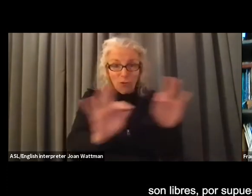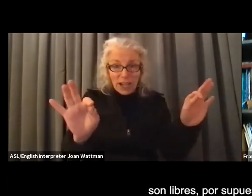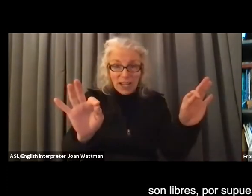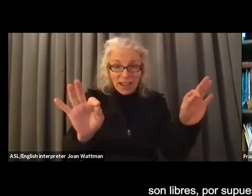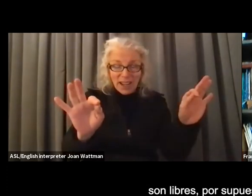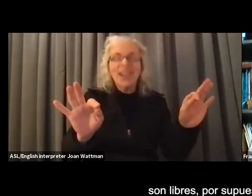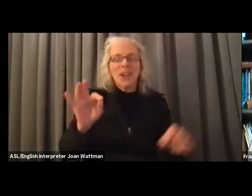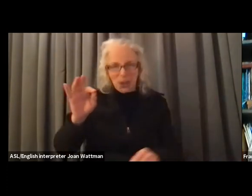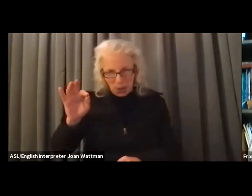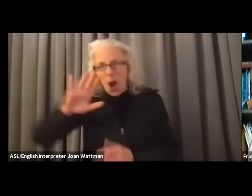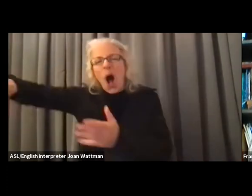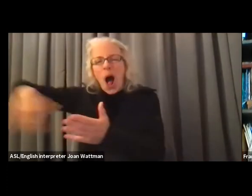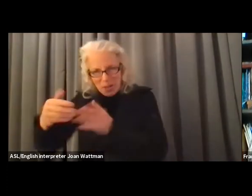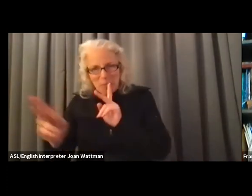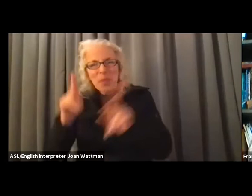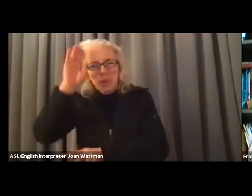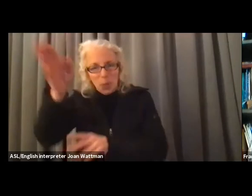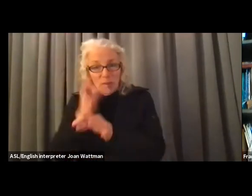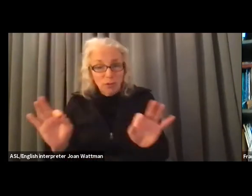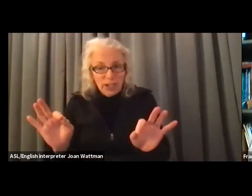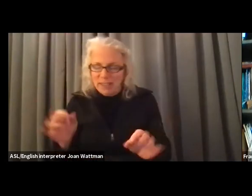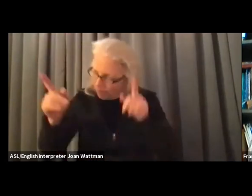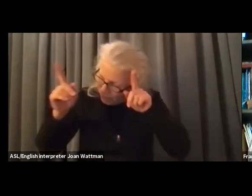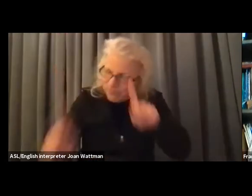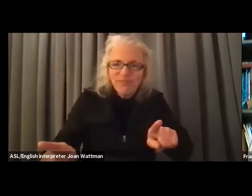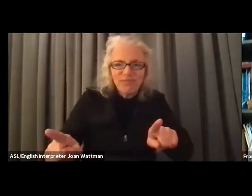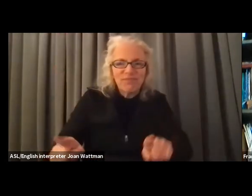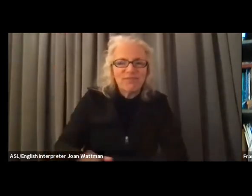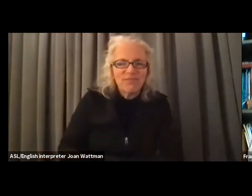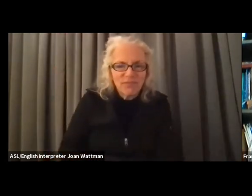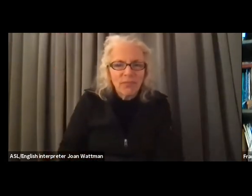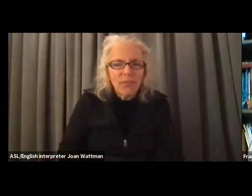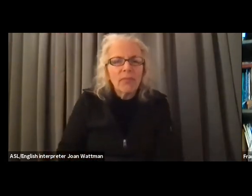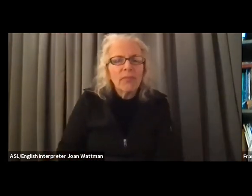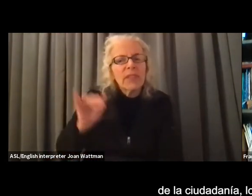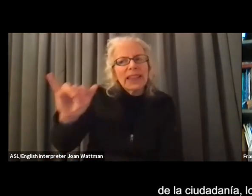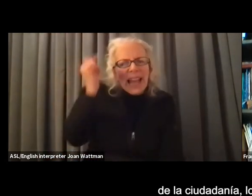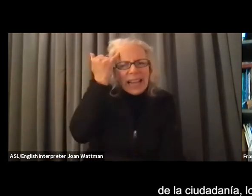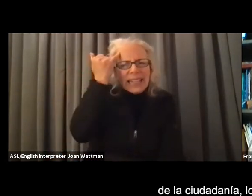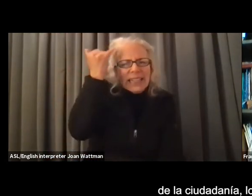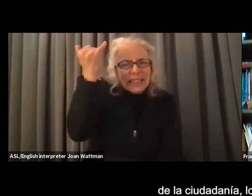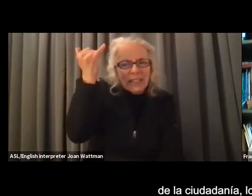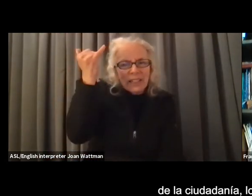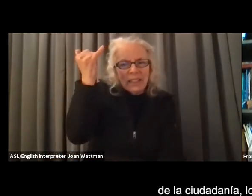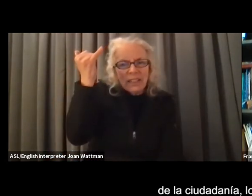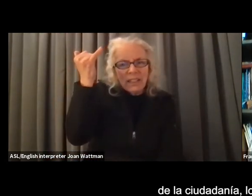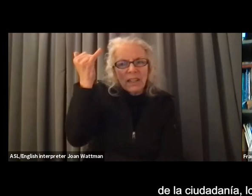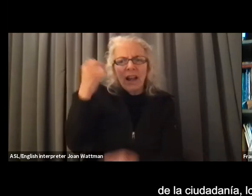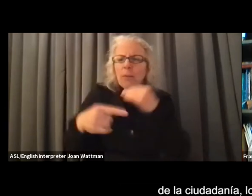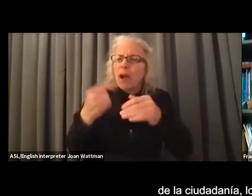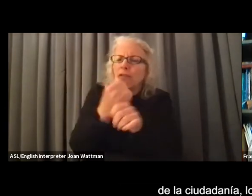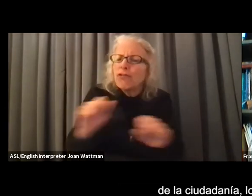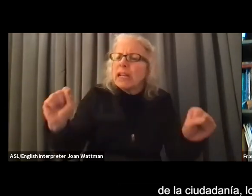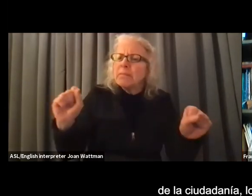en tanto esos conceptos de libertad, de dignidad, de ciudadanía, quienes